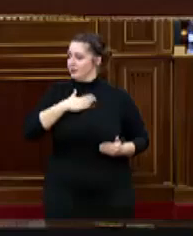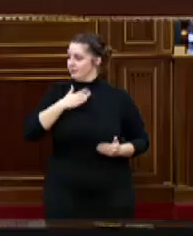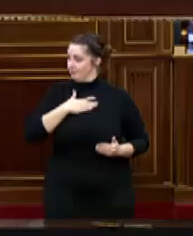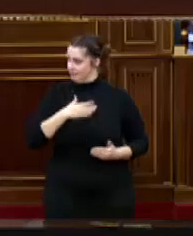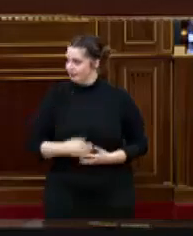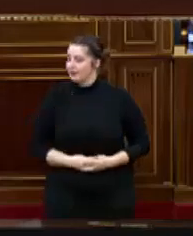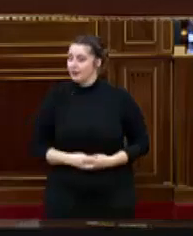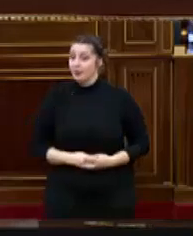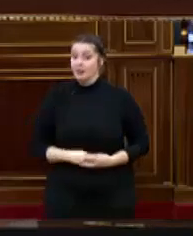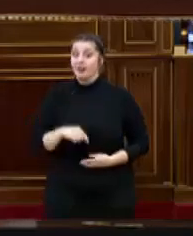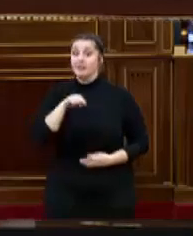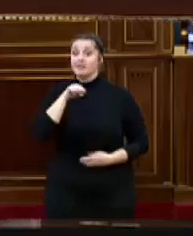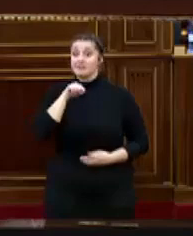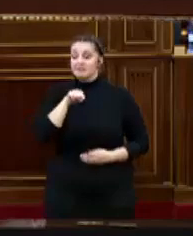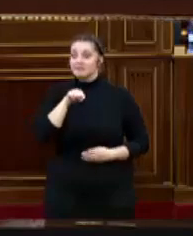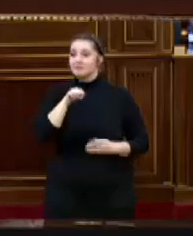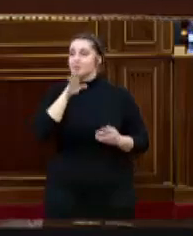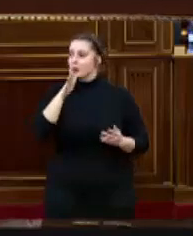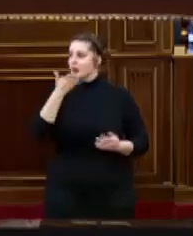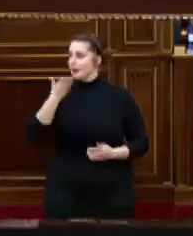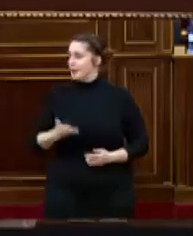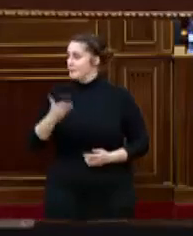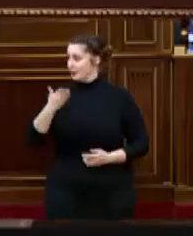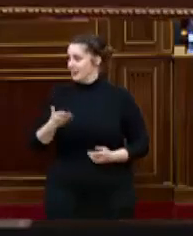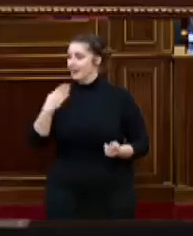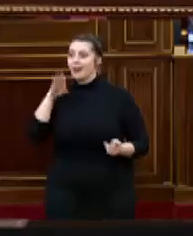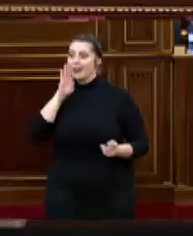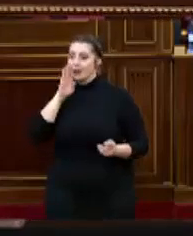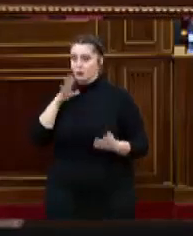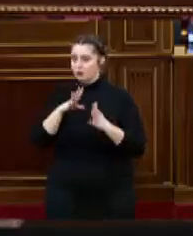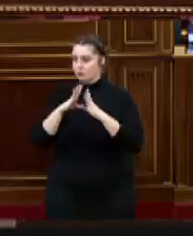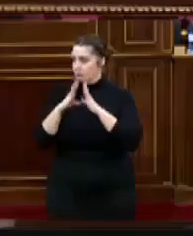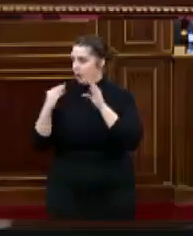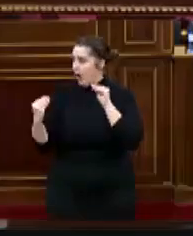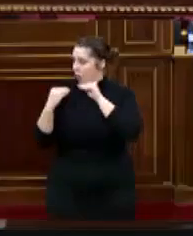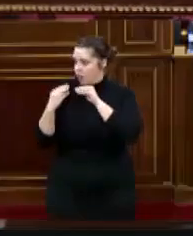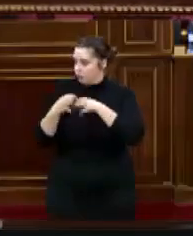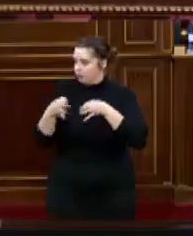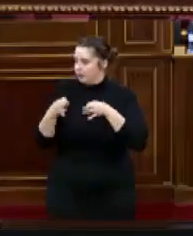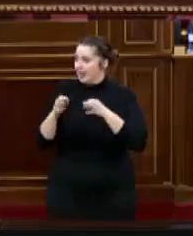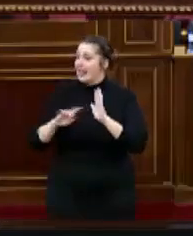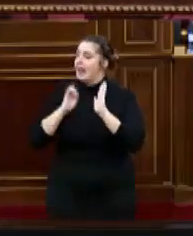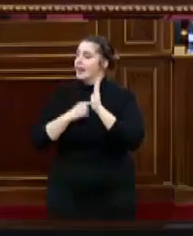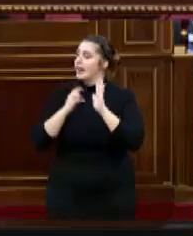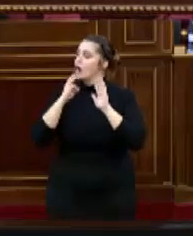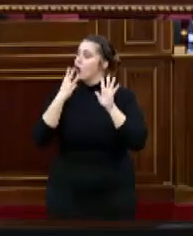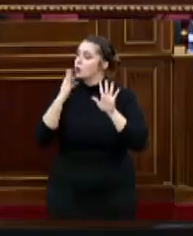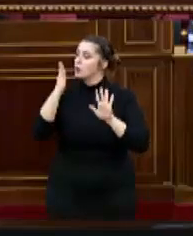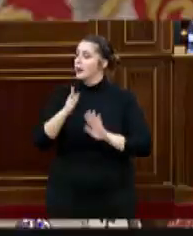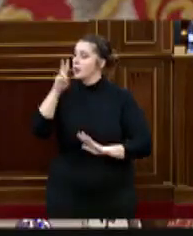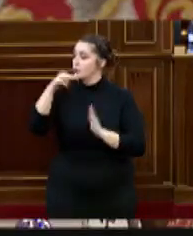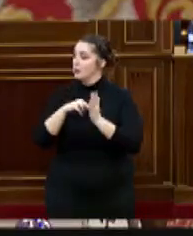de ahí la trascendencia que comparte que sea subrayado hoy aquí de la ley 8/2021